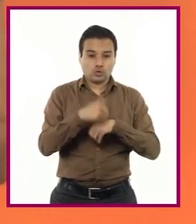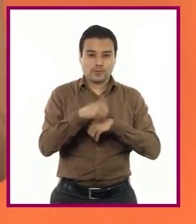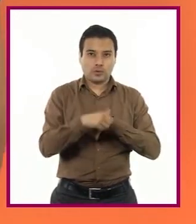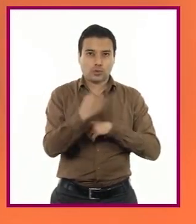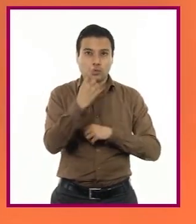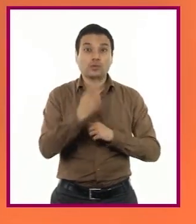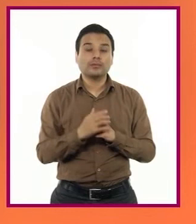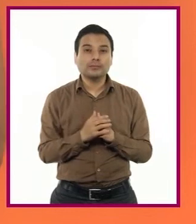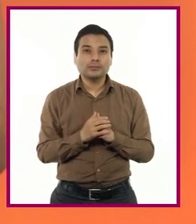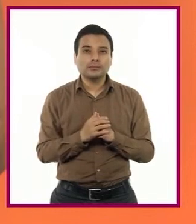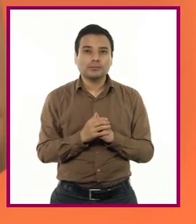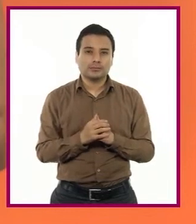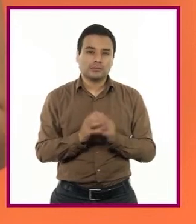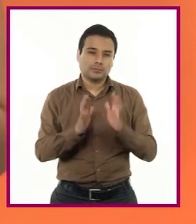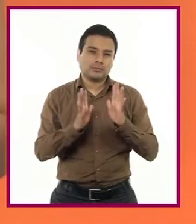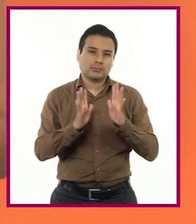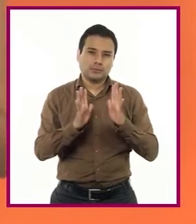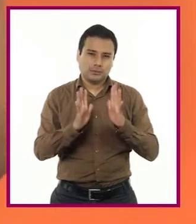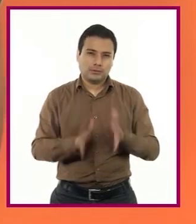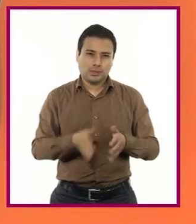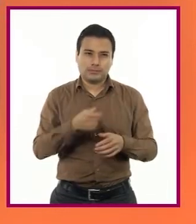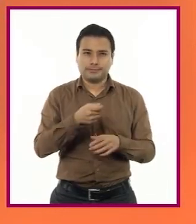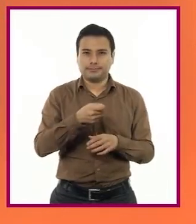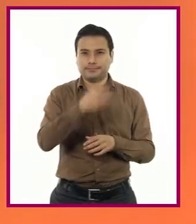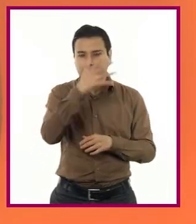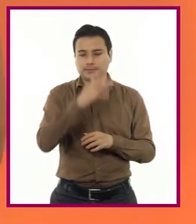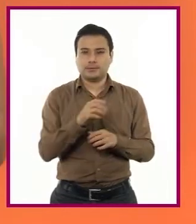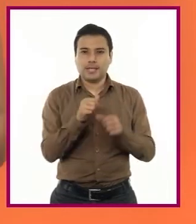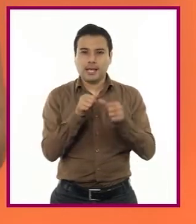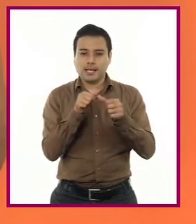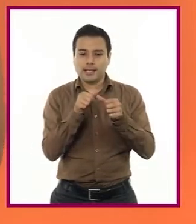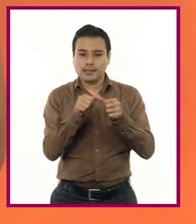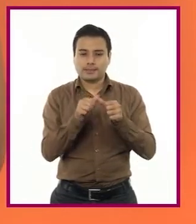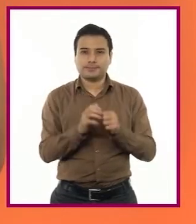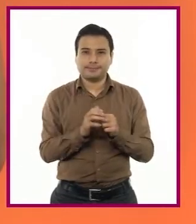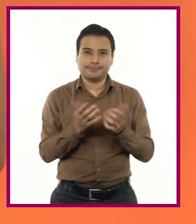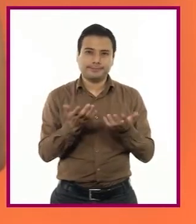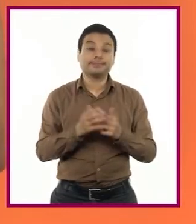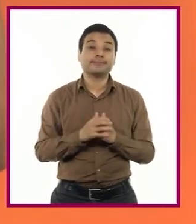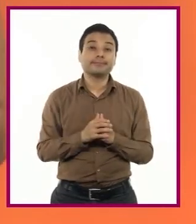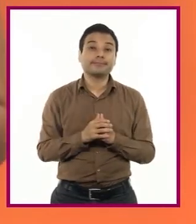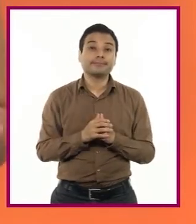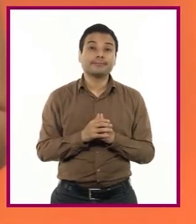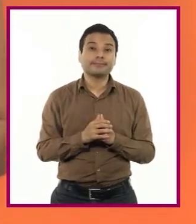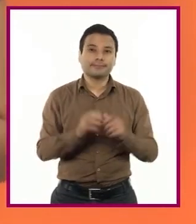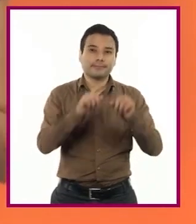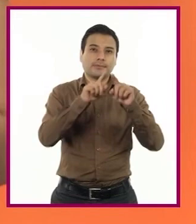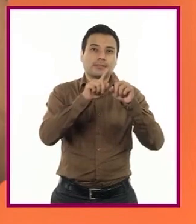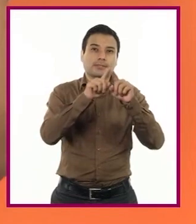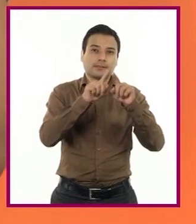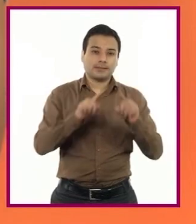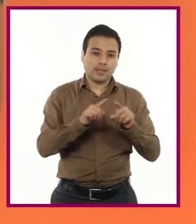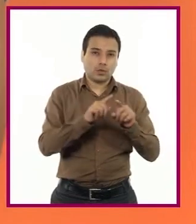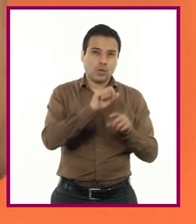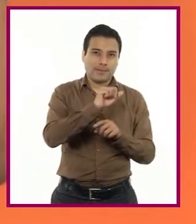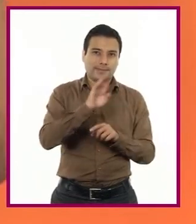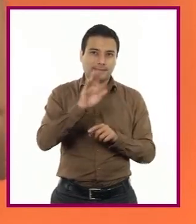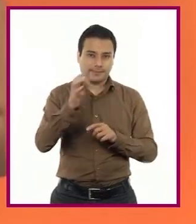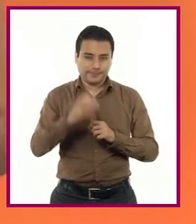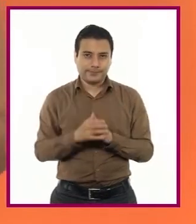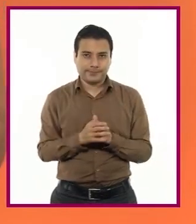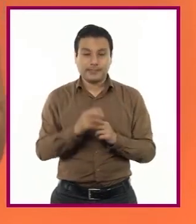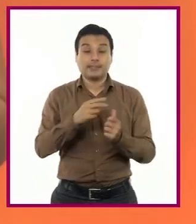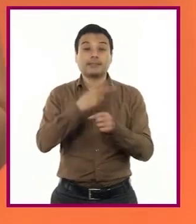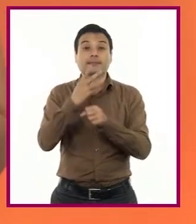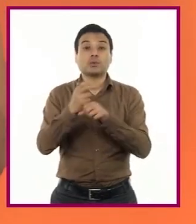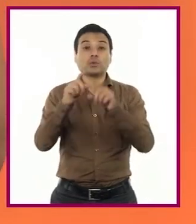nombrar geométricamente a partir de sus tres vértices. Por ello decimos que tenemos un triángulo ABC y un